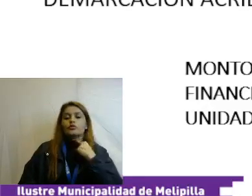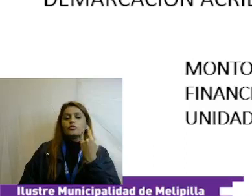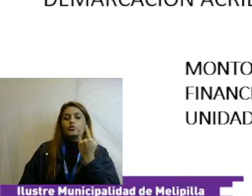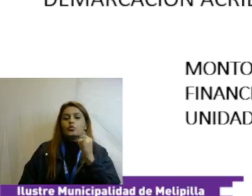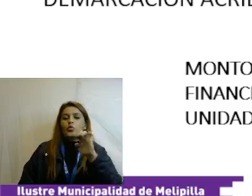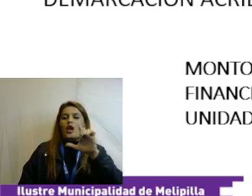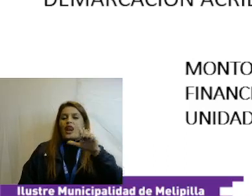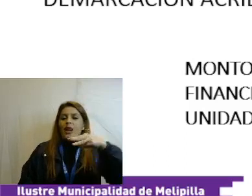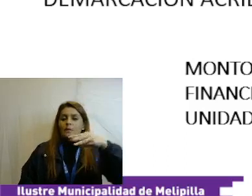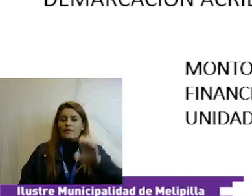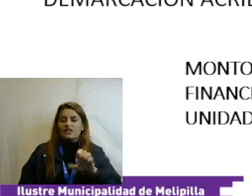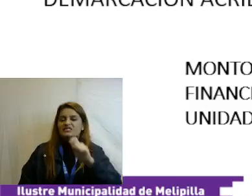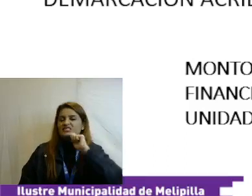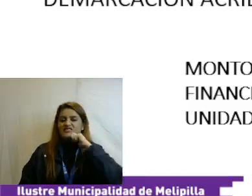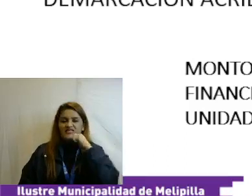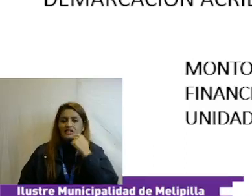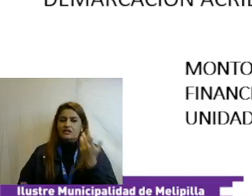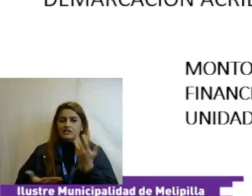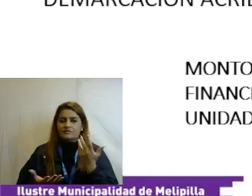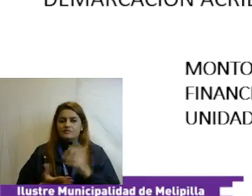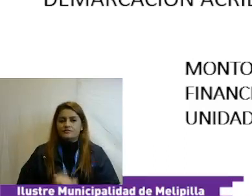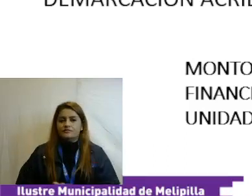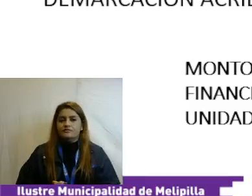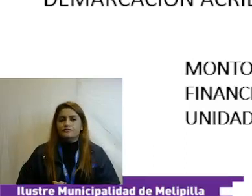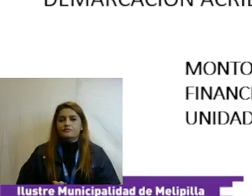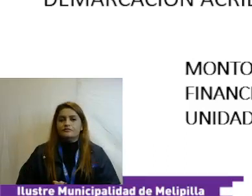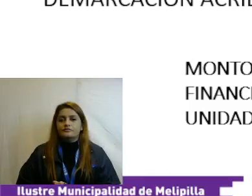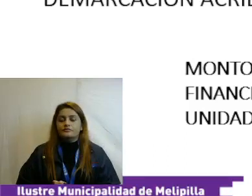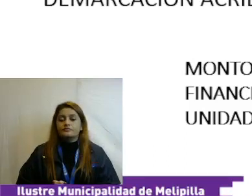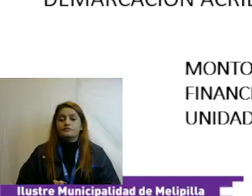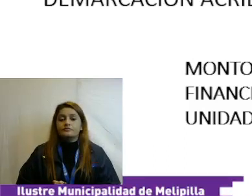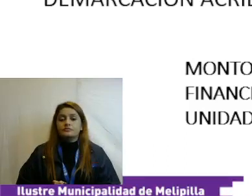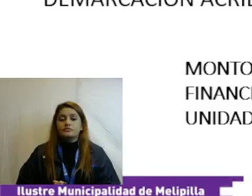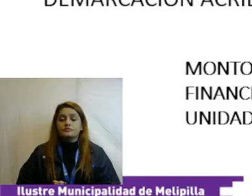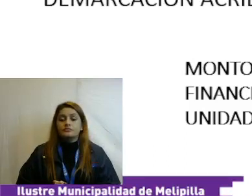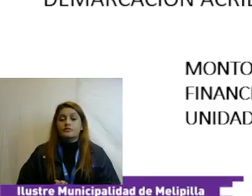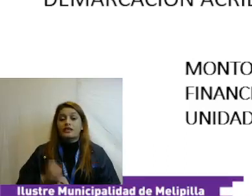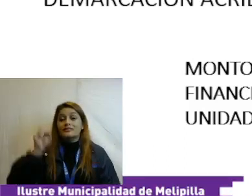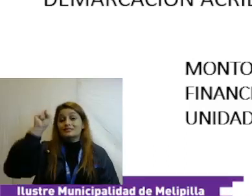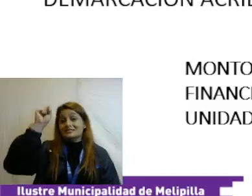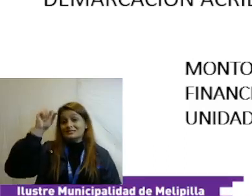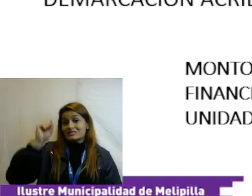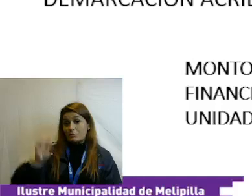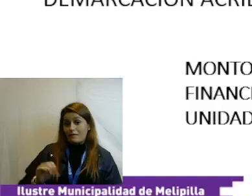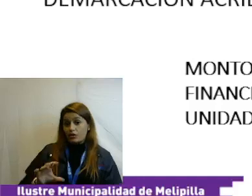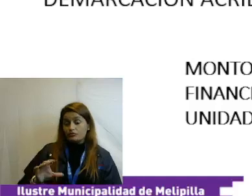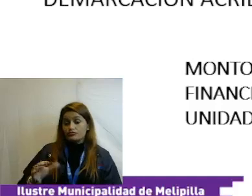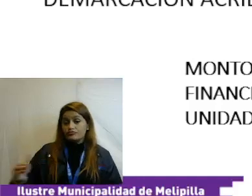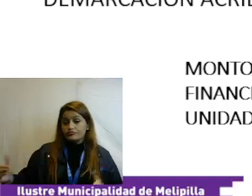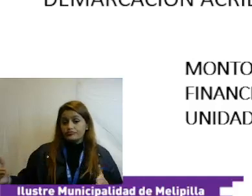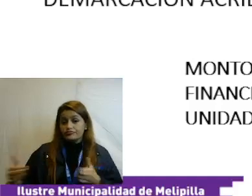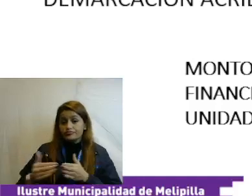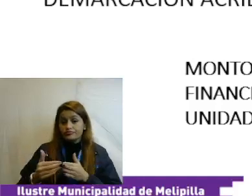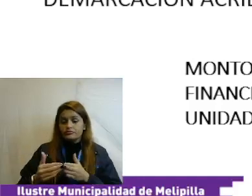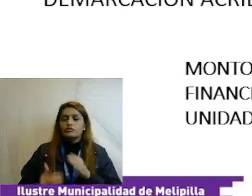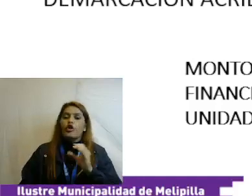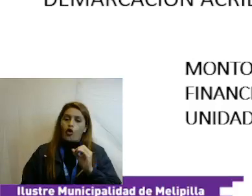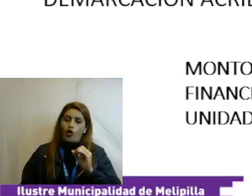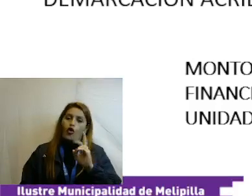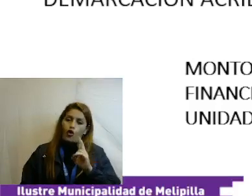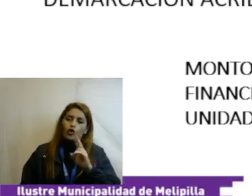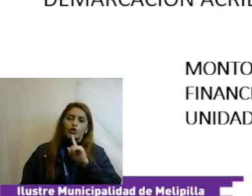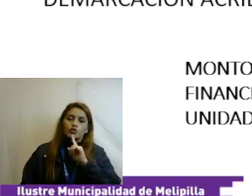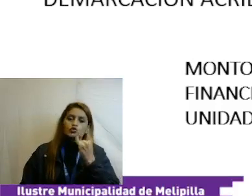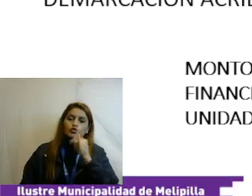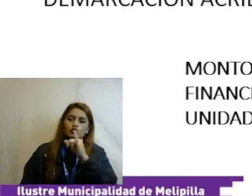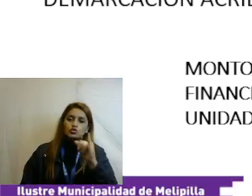¿Qué contempla este proyecto? El suministro, construcción e instalación de semáforo en la intersección Ortúzar-Riquelme, ¿cierto?